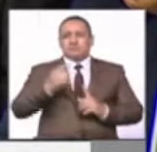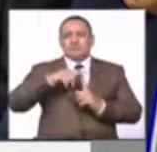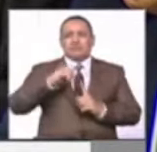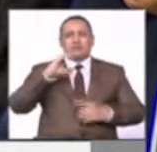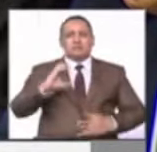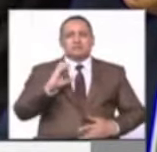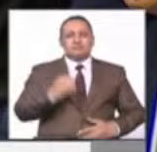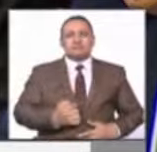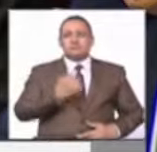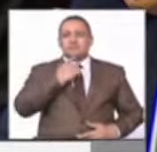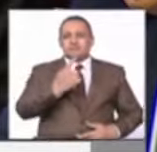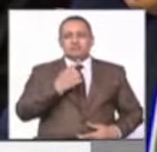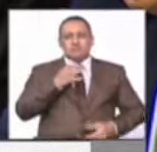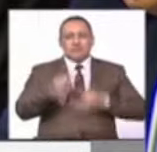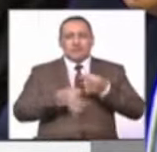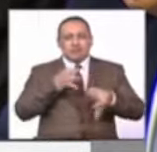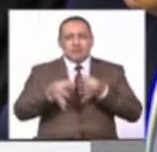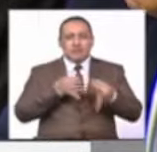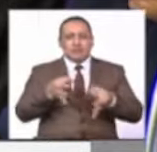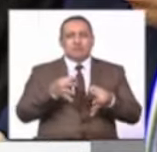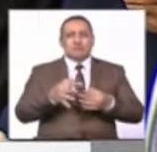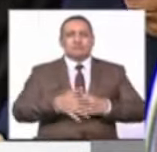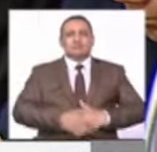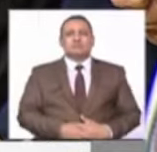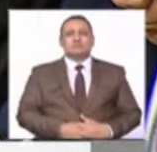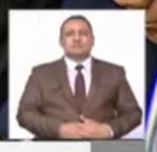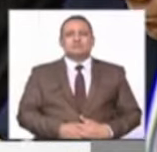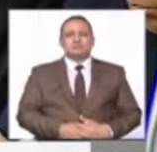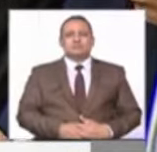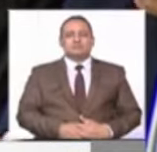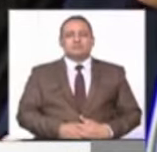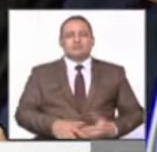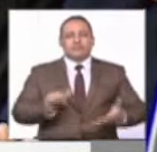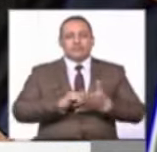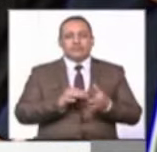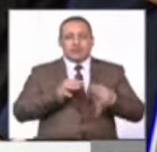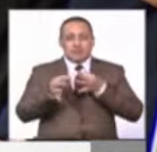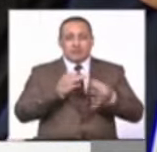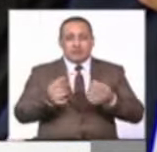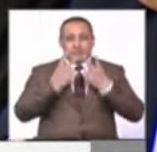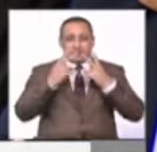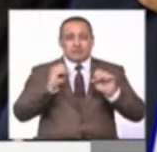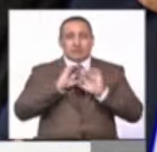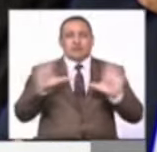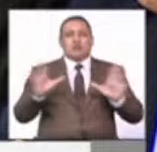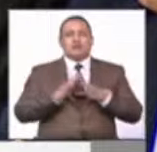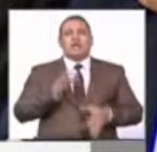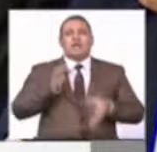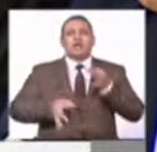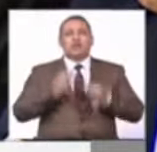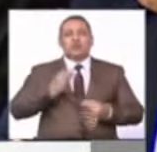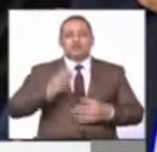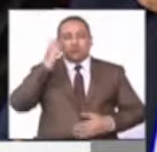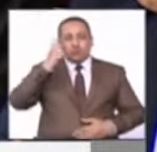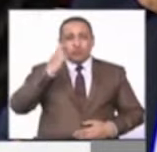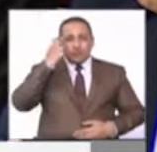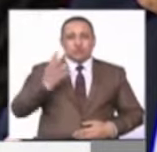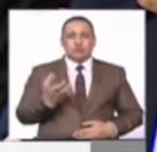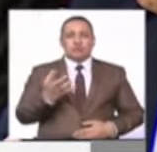respecto ha precisado lo siguiente el juicio